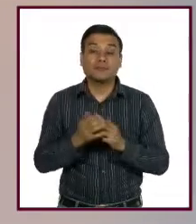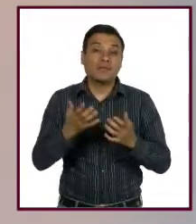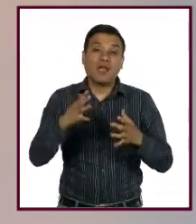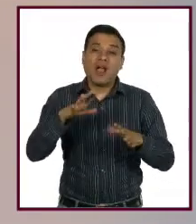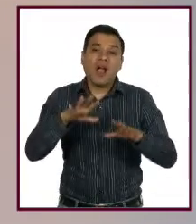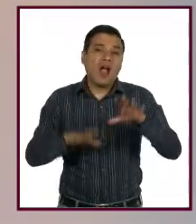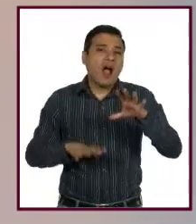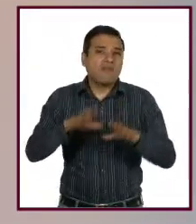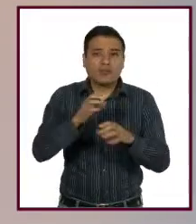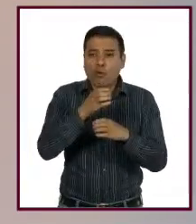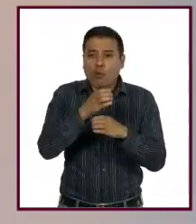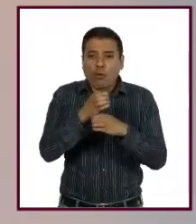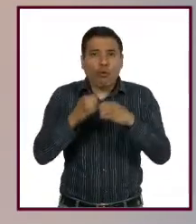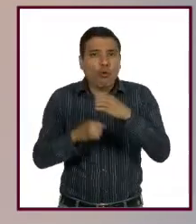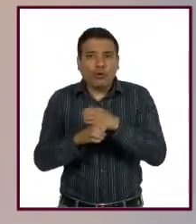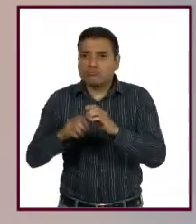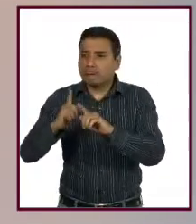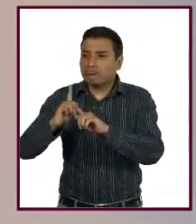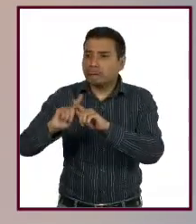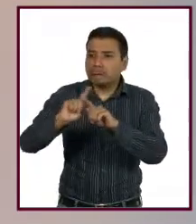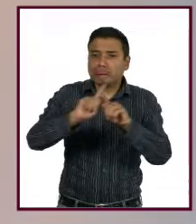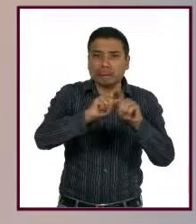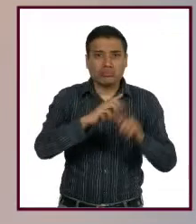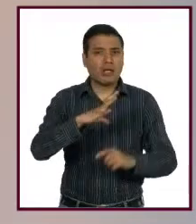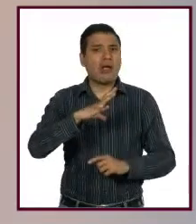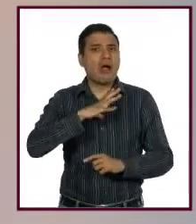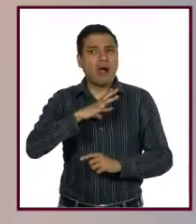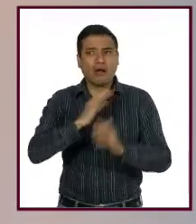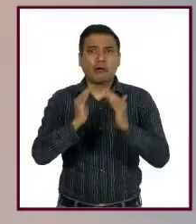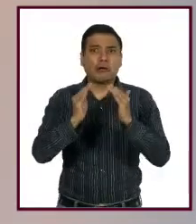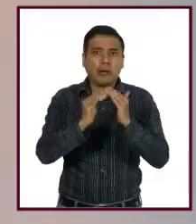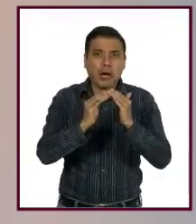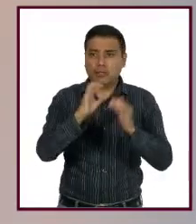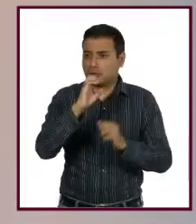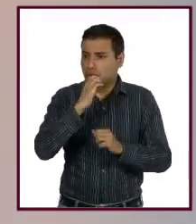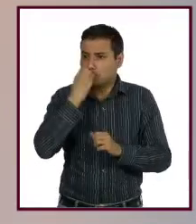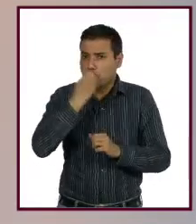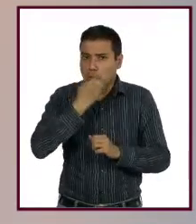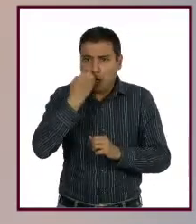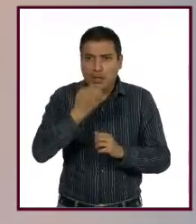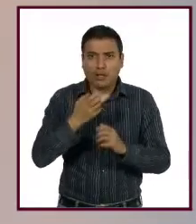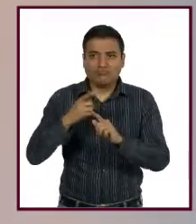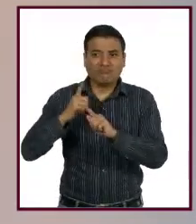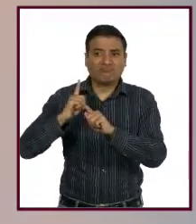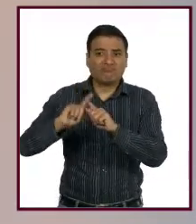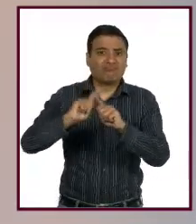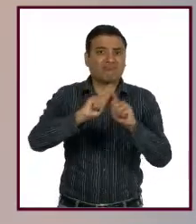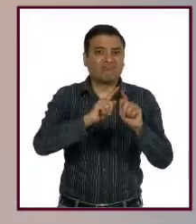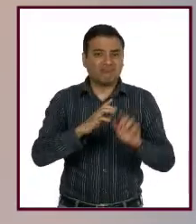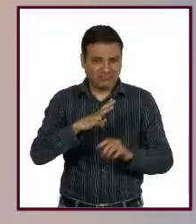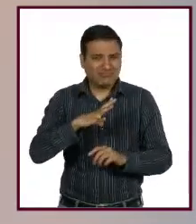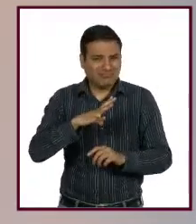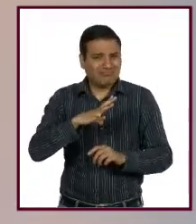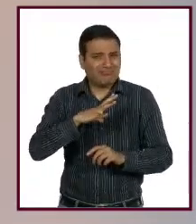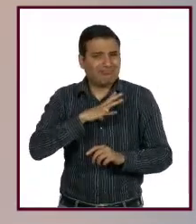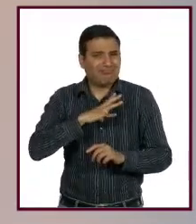tan cotidianas y que encontramos en el día a día, pues uno no tiene como la